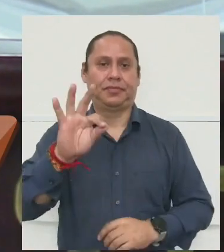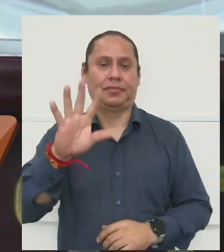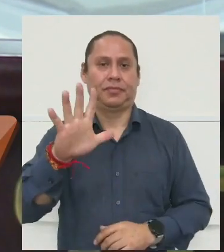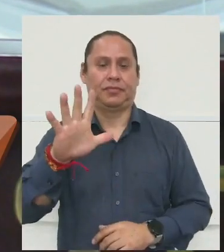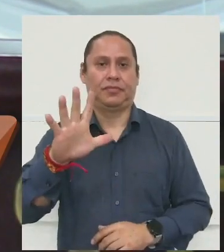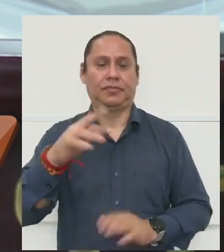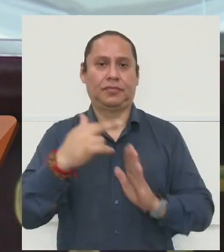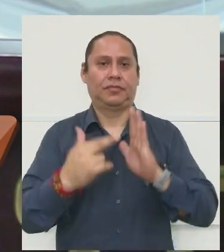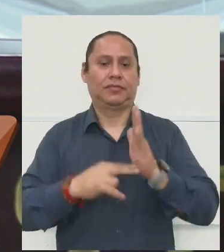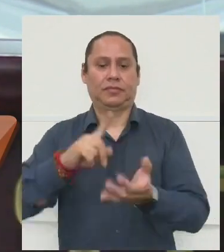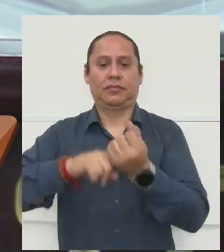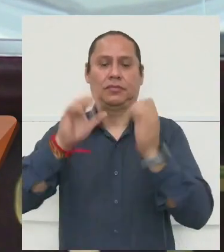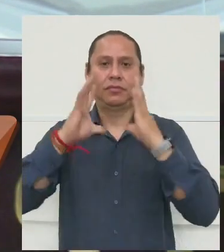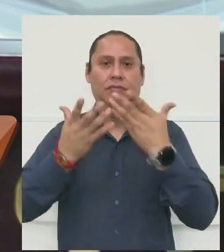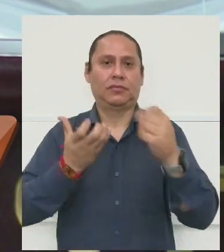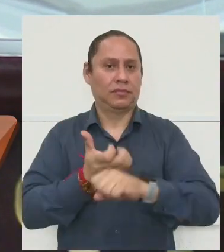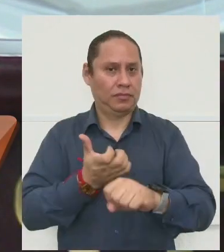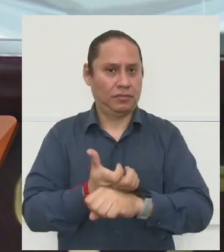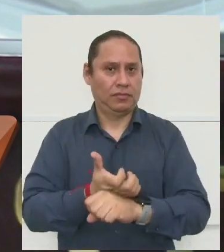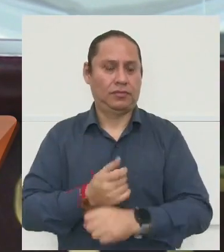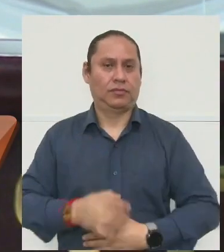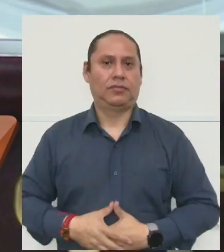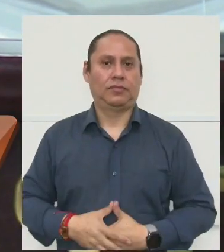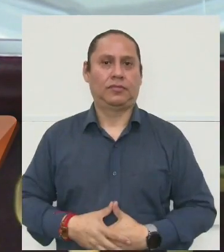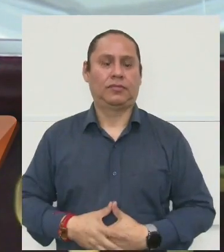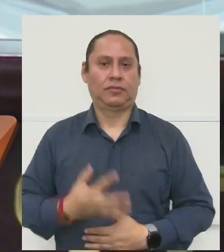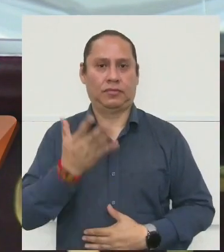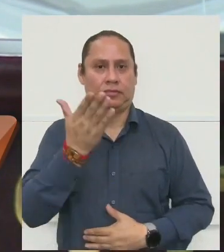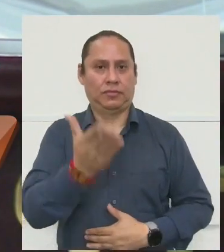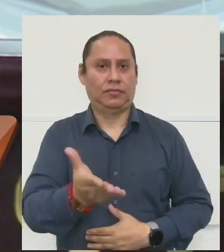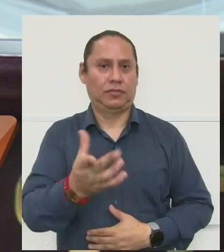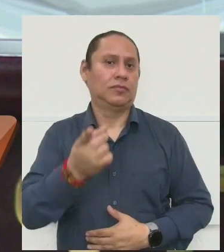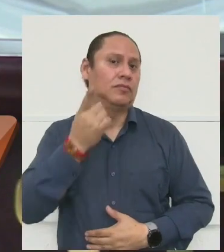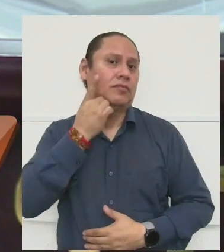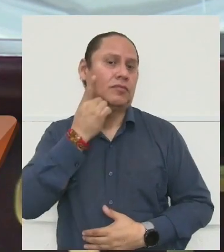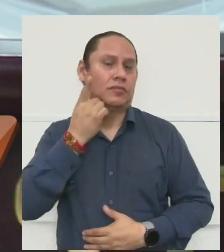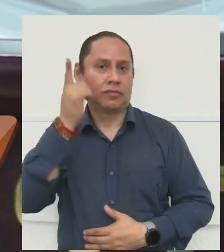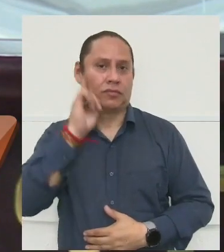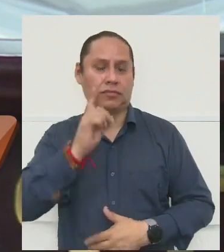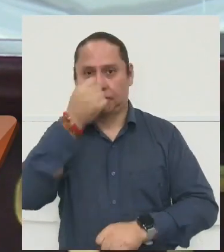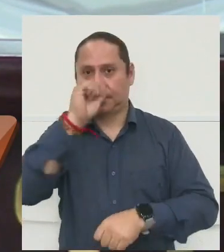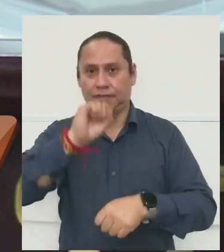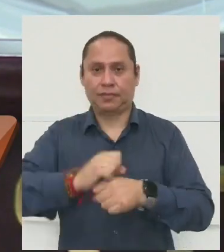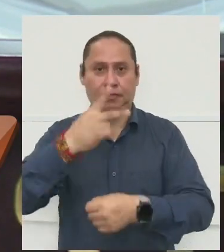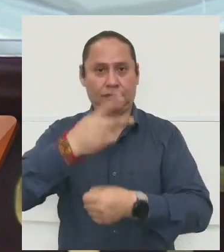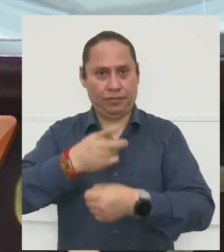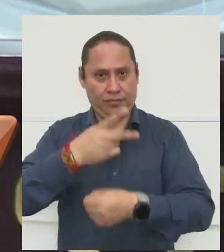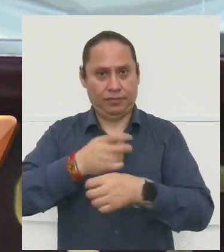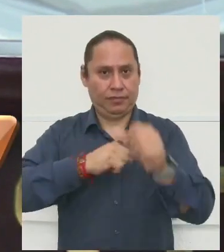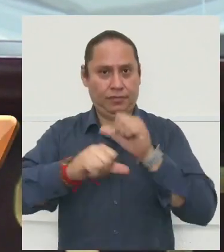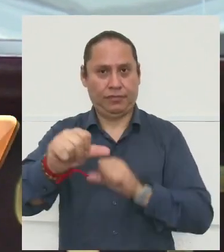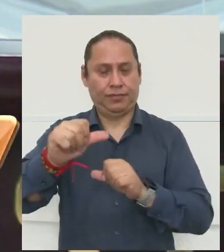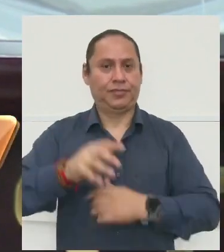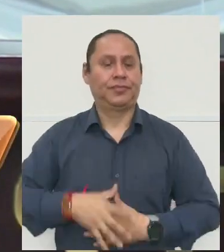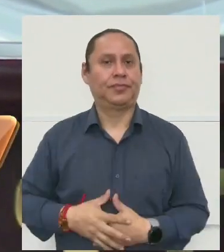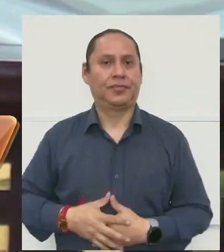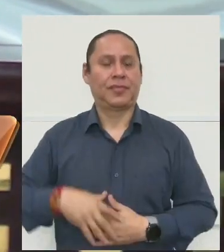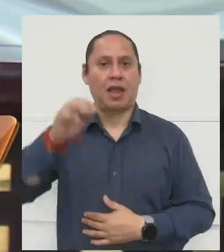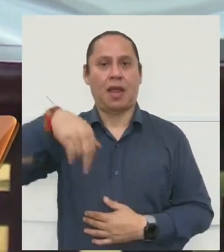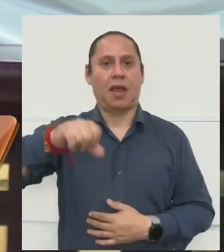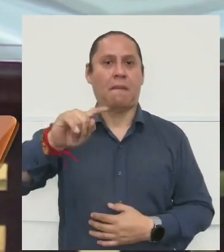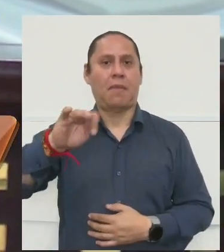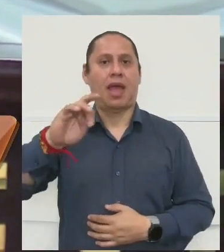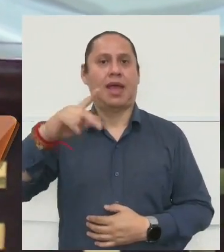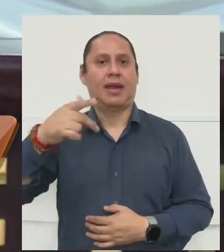reglamento interior de este poder legislativo Solicito a la diputada PR secretaria en funciones de secretaria Marta